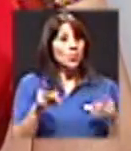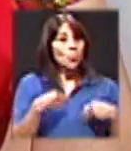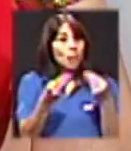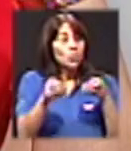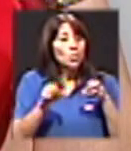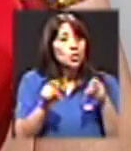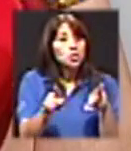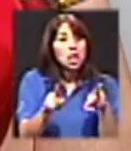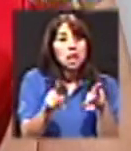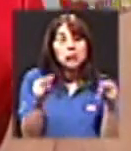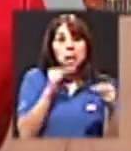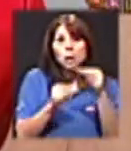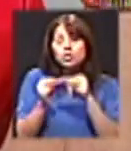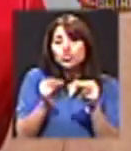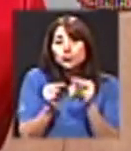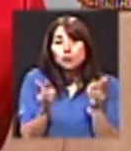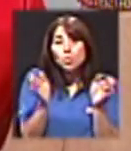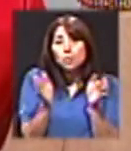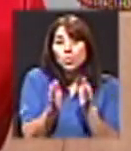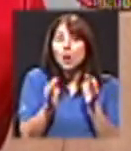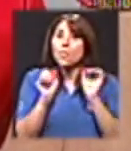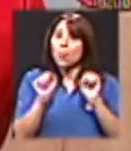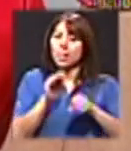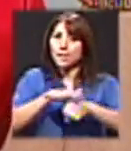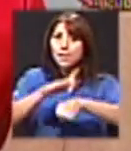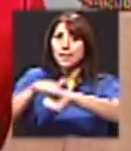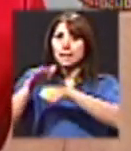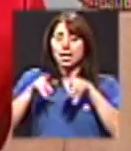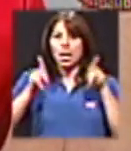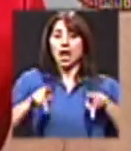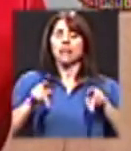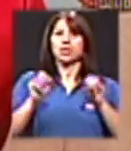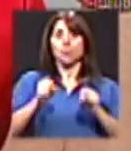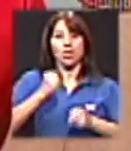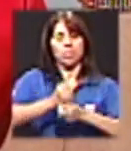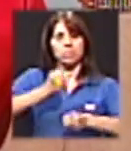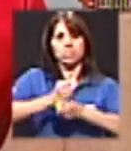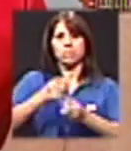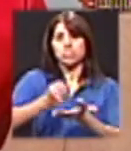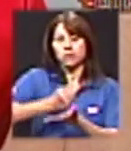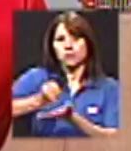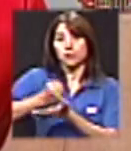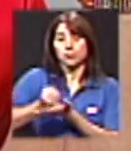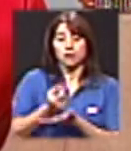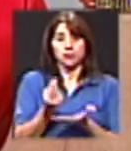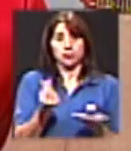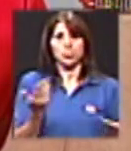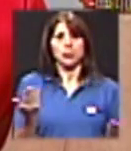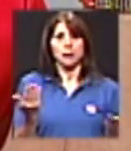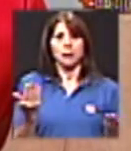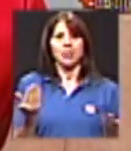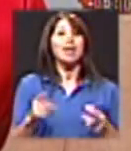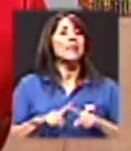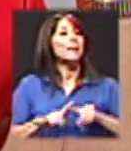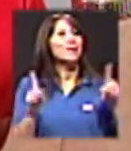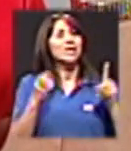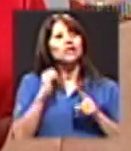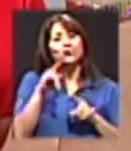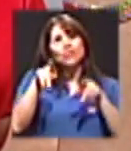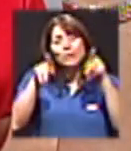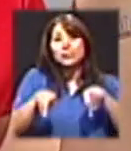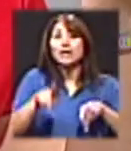tener ingresos. Pero cuando para poner un negocio tenés que ir a